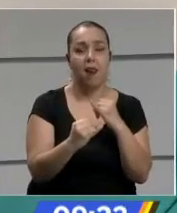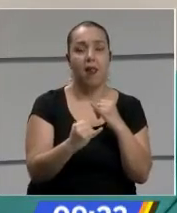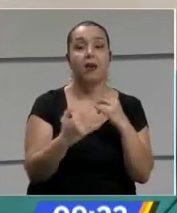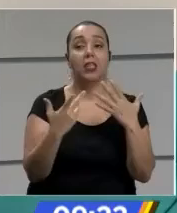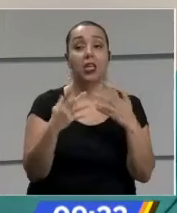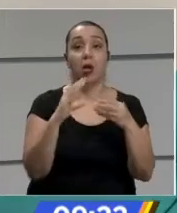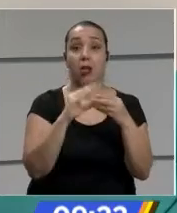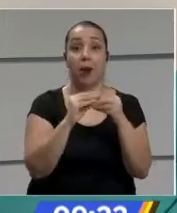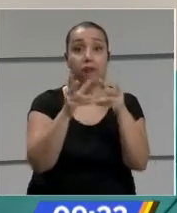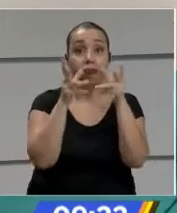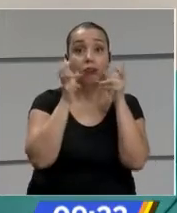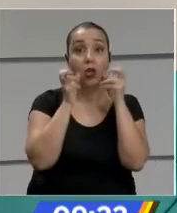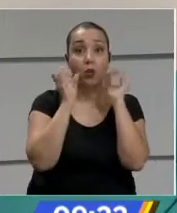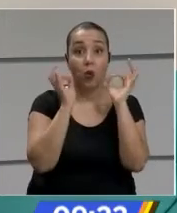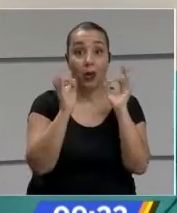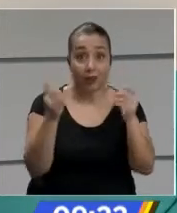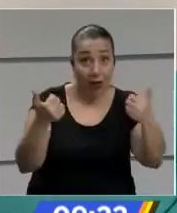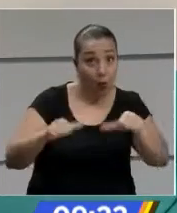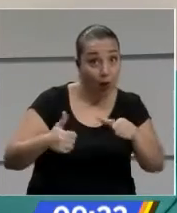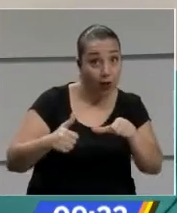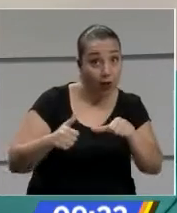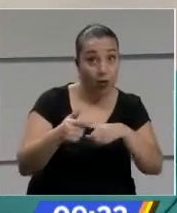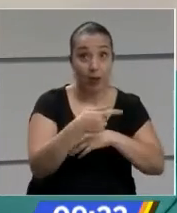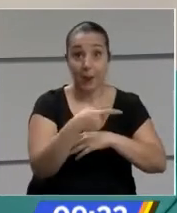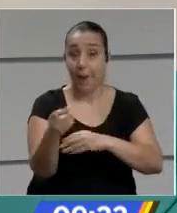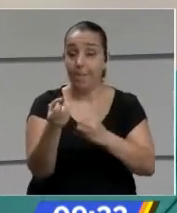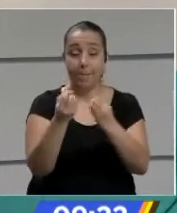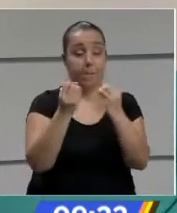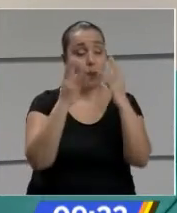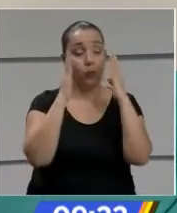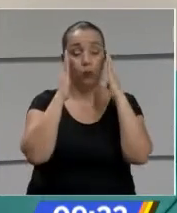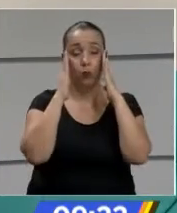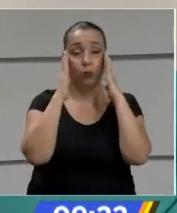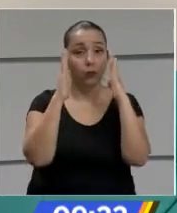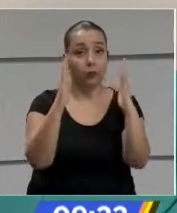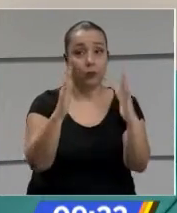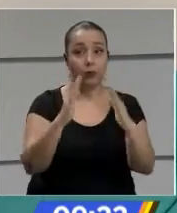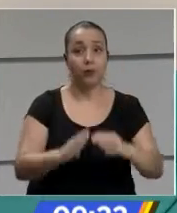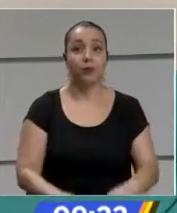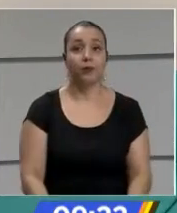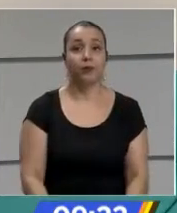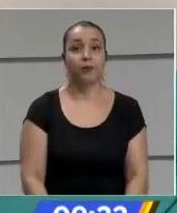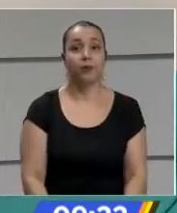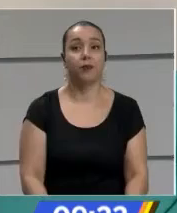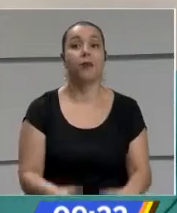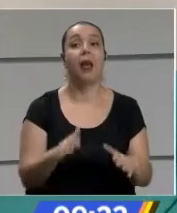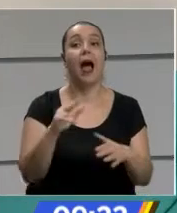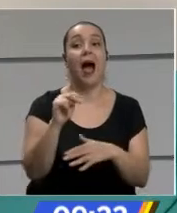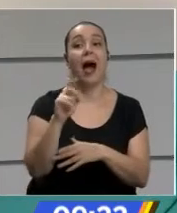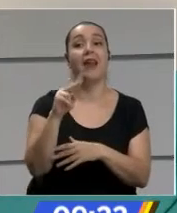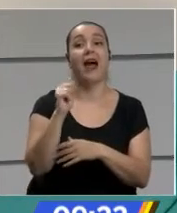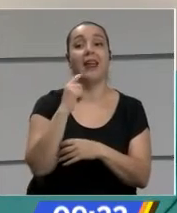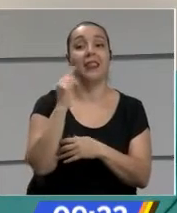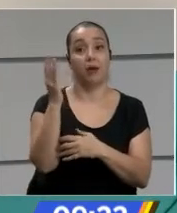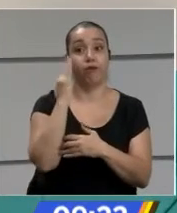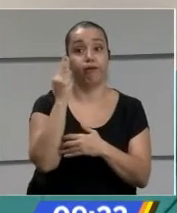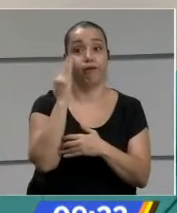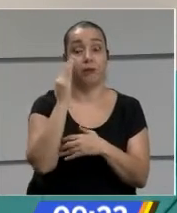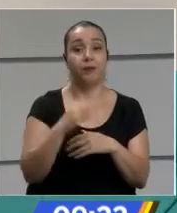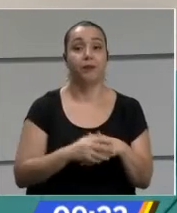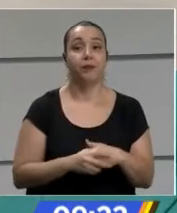que van a escuchar. ¿De Correcto. Acuerdo? Vamos a poner muchísima atención sobre Anansi y la